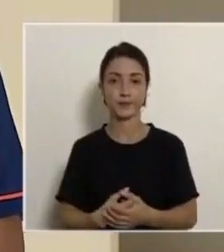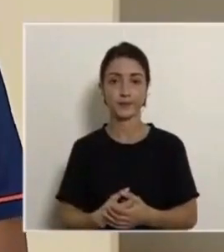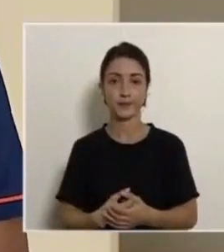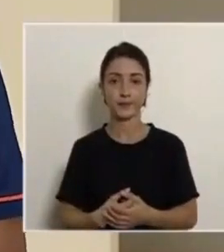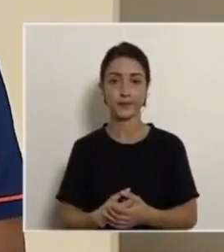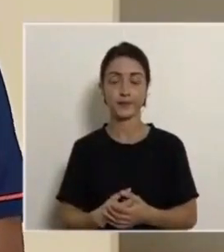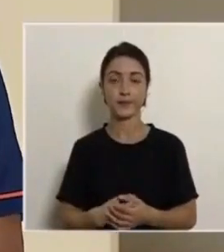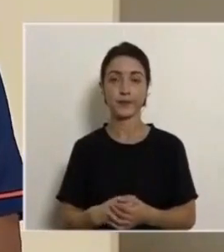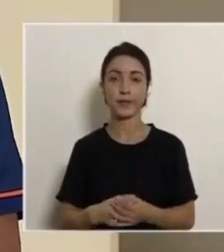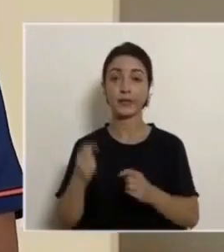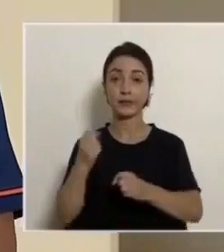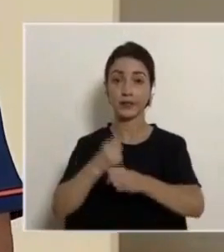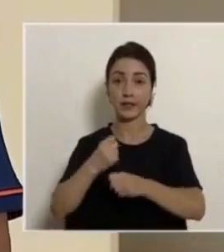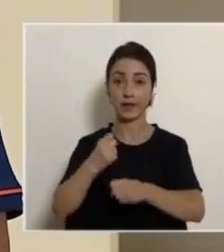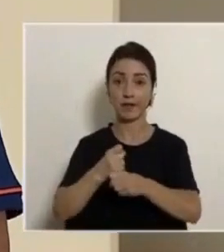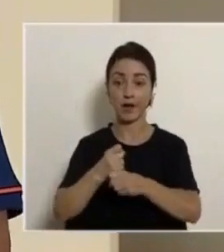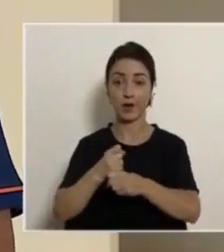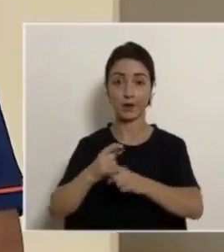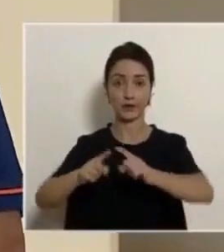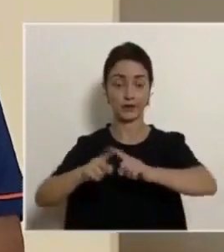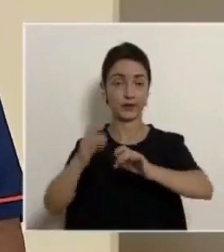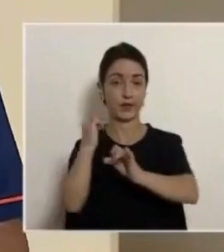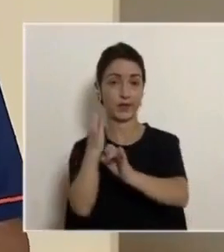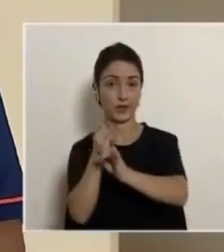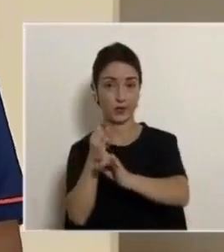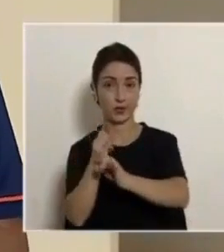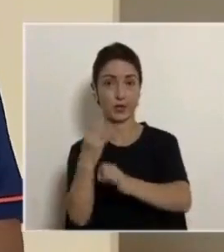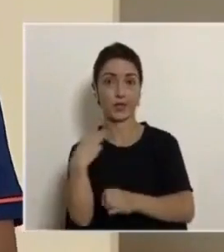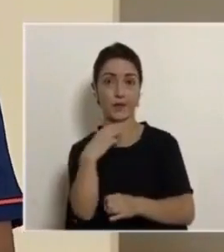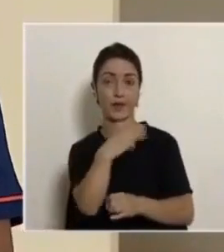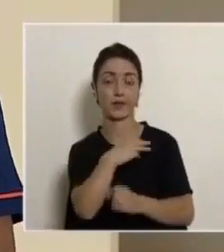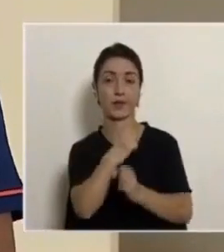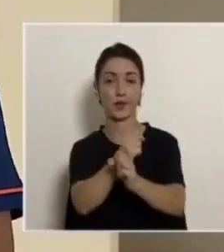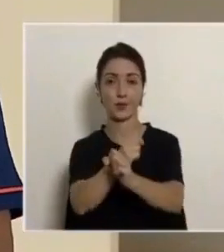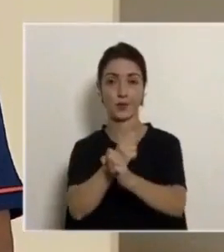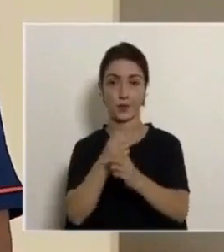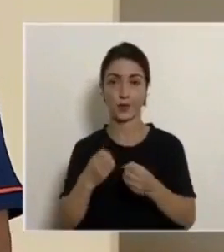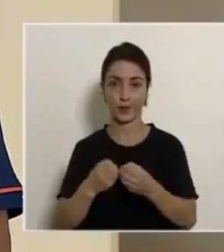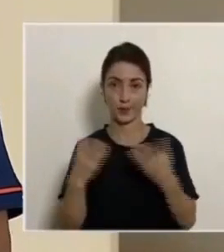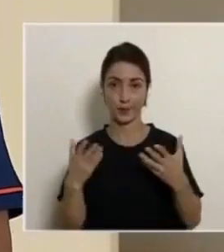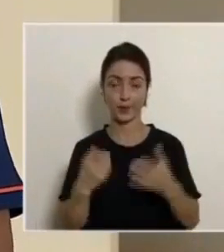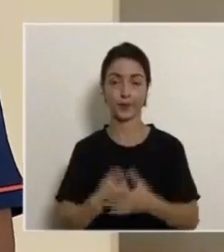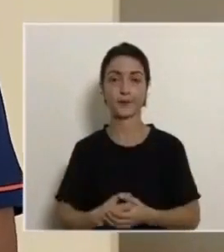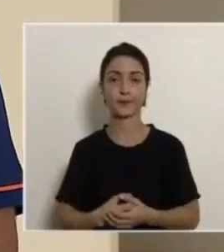de trabajo de las instituciones del Ministerio de Seguridad Pública